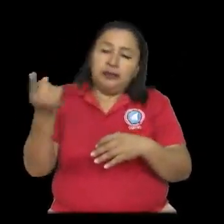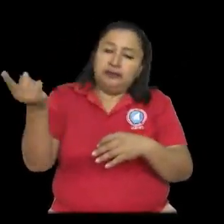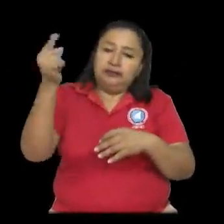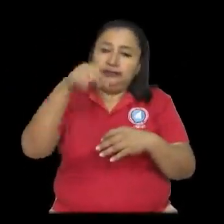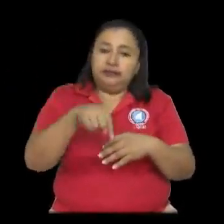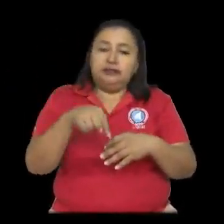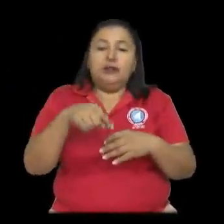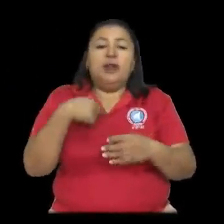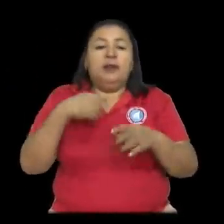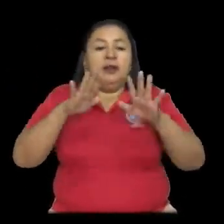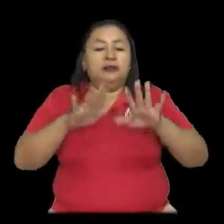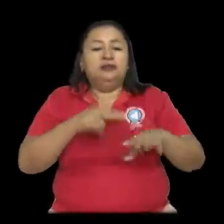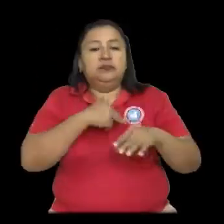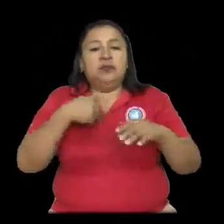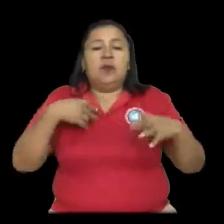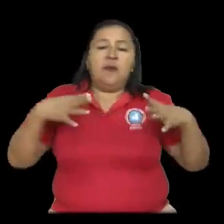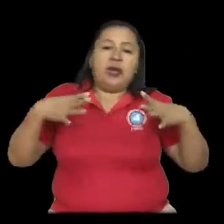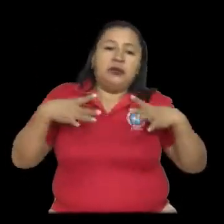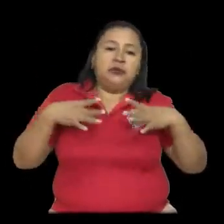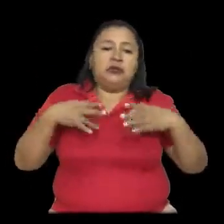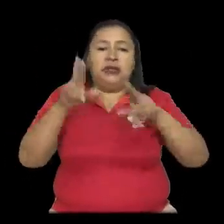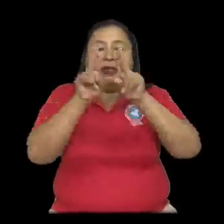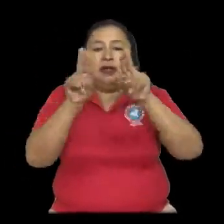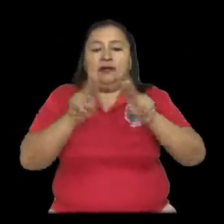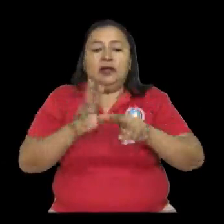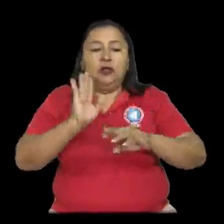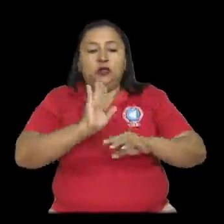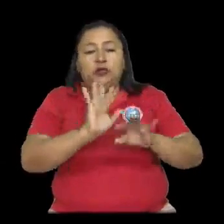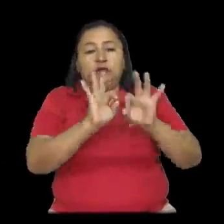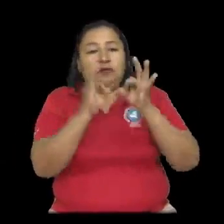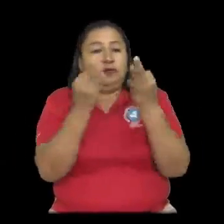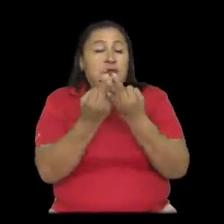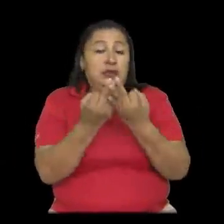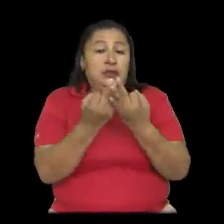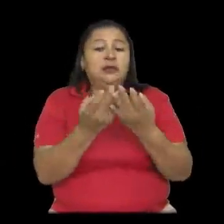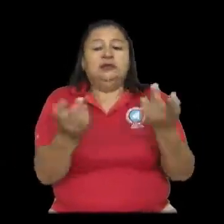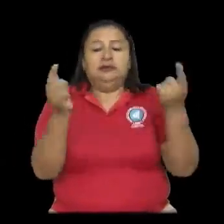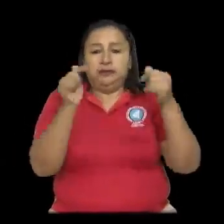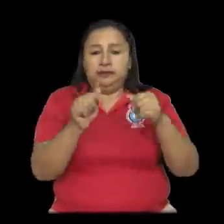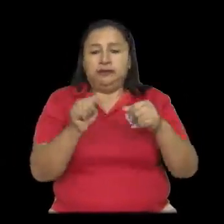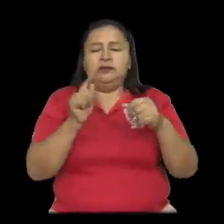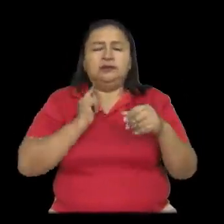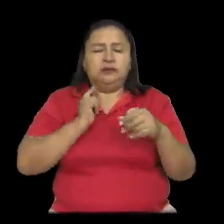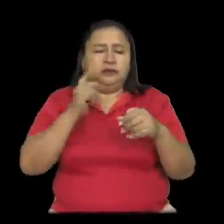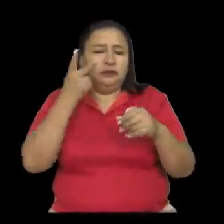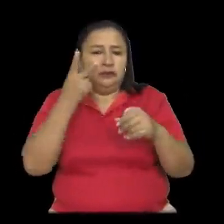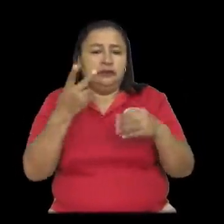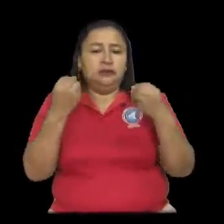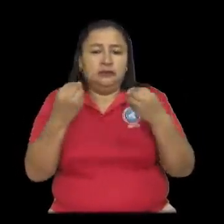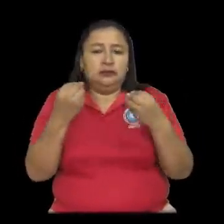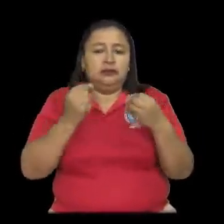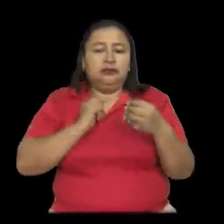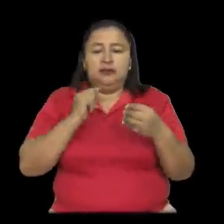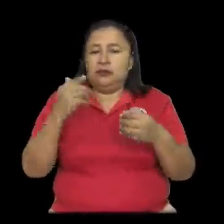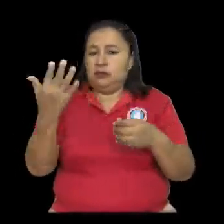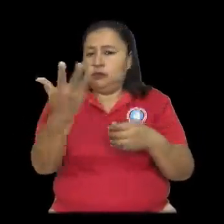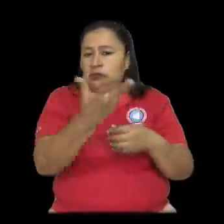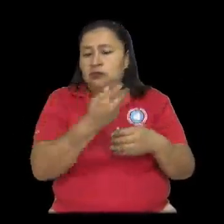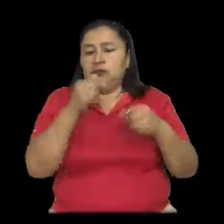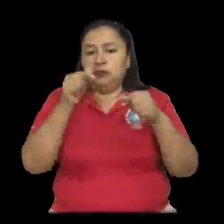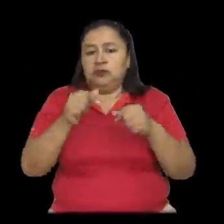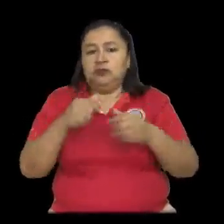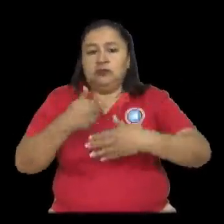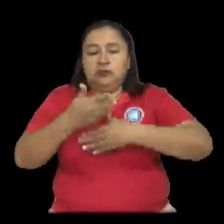para pasar sus vacaciones navideñas con su familia. Tiene que ver con todo eso,